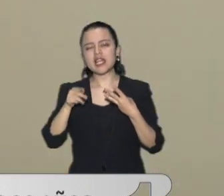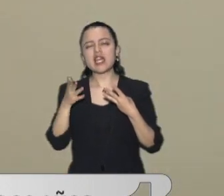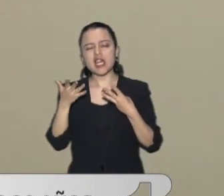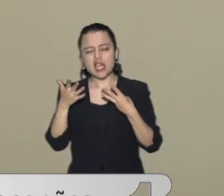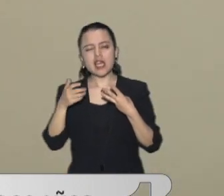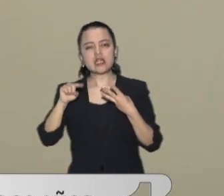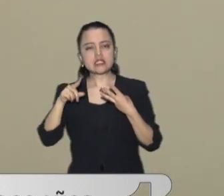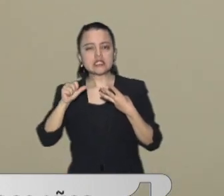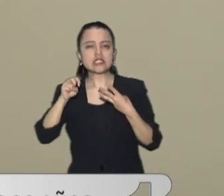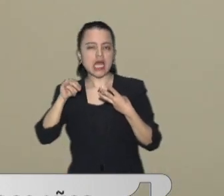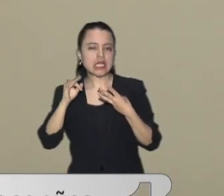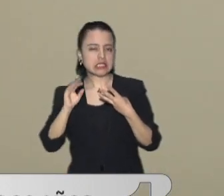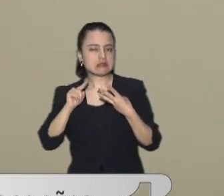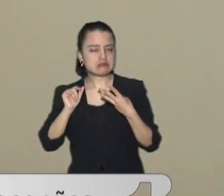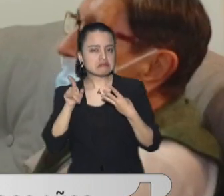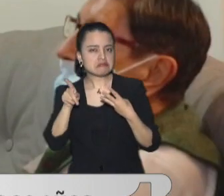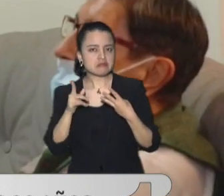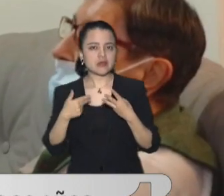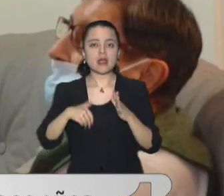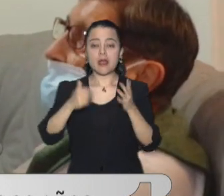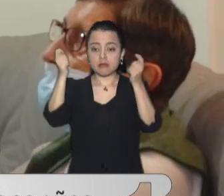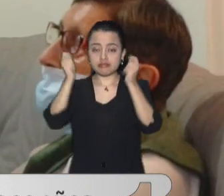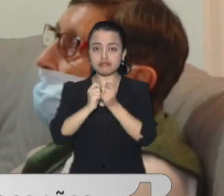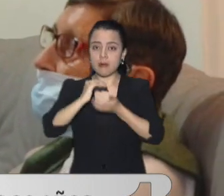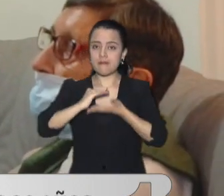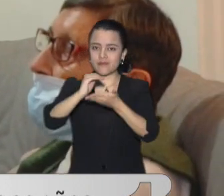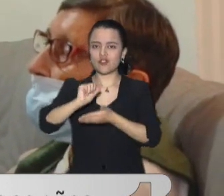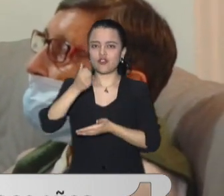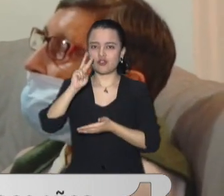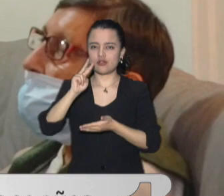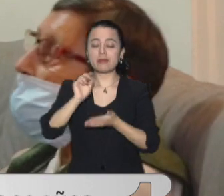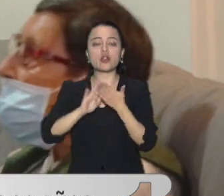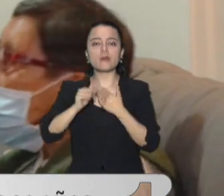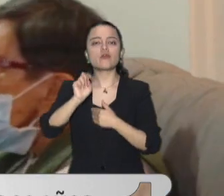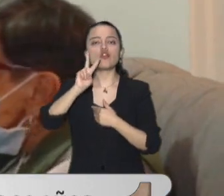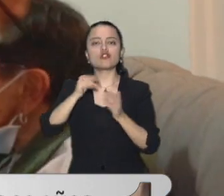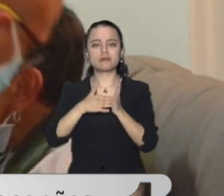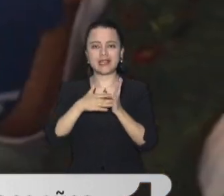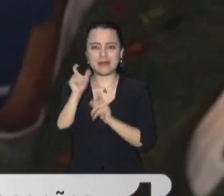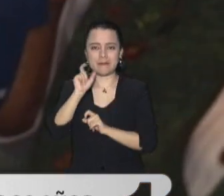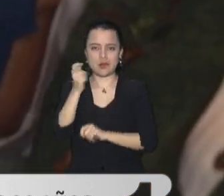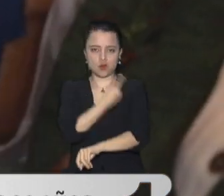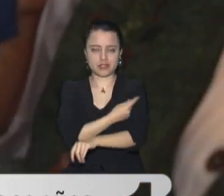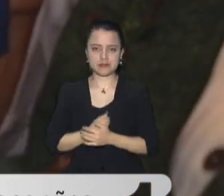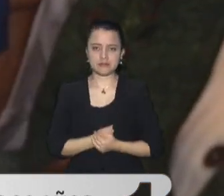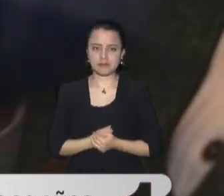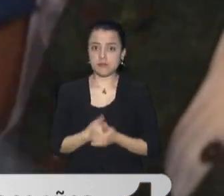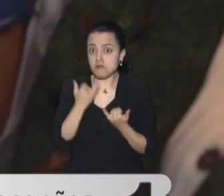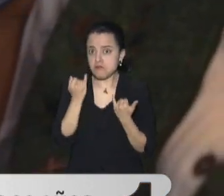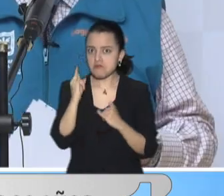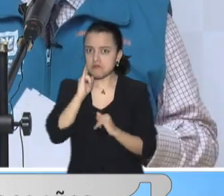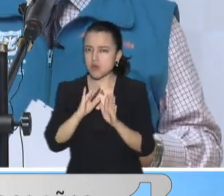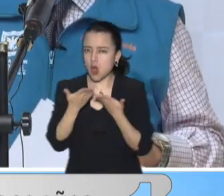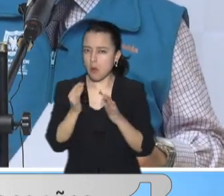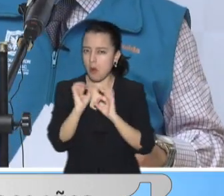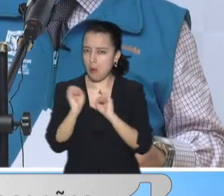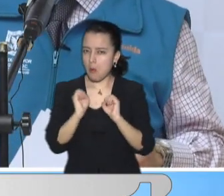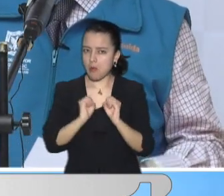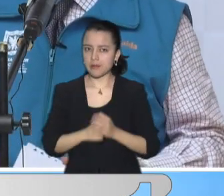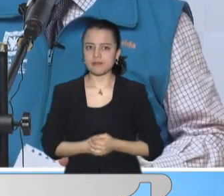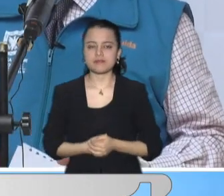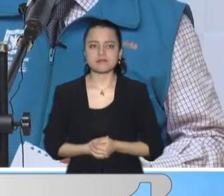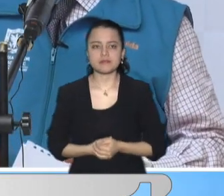Sanitas. Ellas, cada una va a recibir 2.000 vacunas y las van a distribuir. Escuchemos cómo va a ser ese procedimiento hoy. Siguiendo con